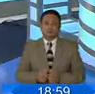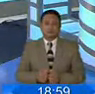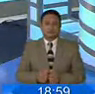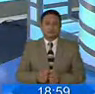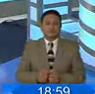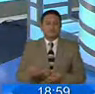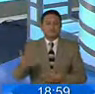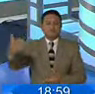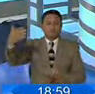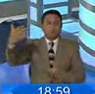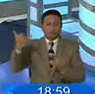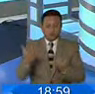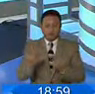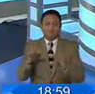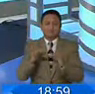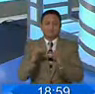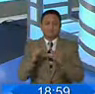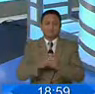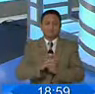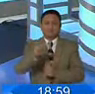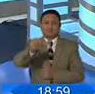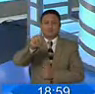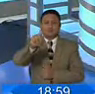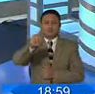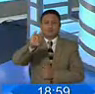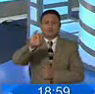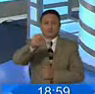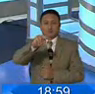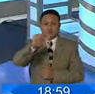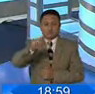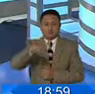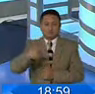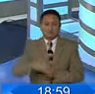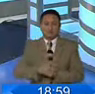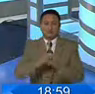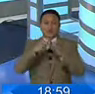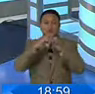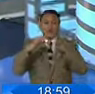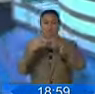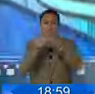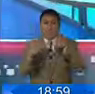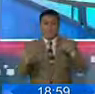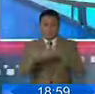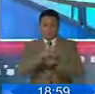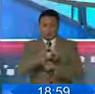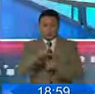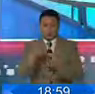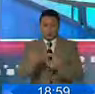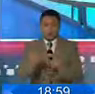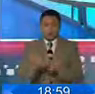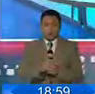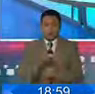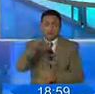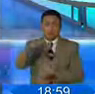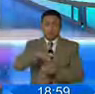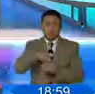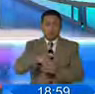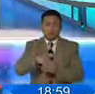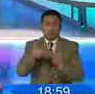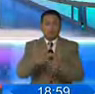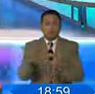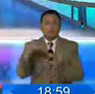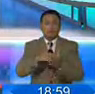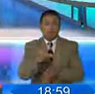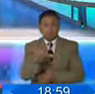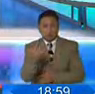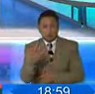En el ámbito político vamos a hacer contacto con Adriana Rojas, quien se encuentra en el Coliseo Rumiñahui, donde se lleva a cabo el recuento de votos de